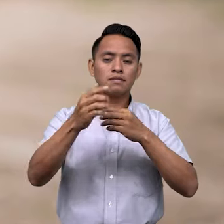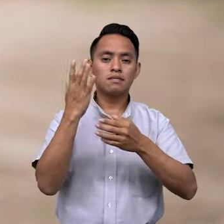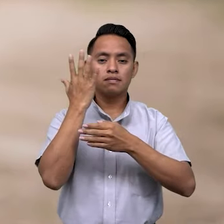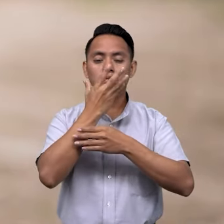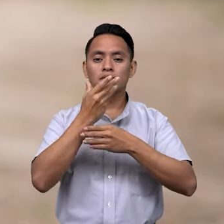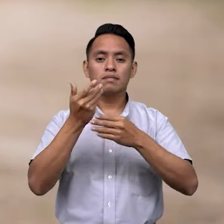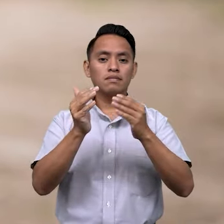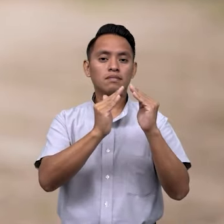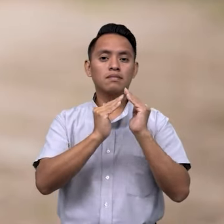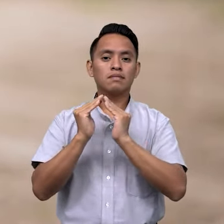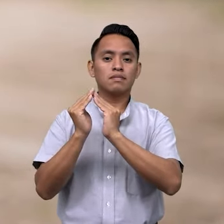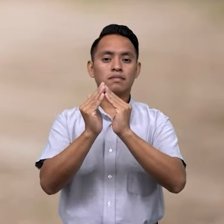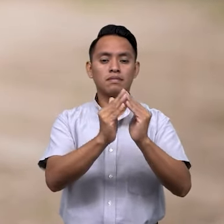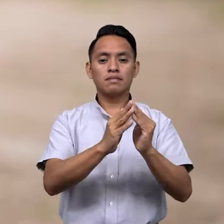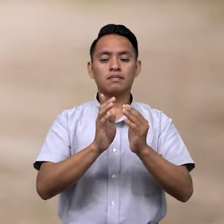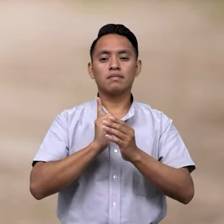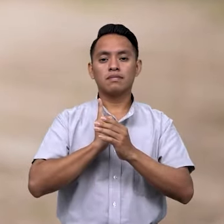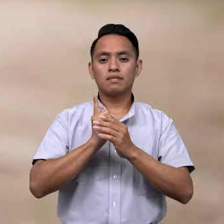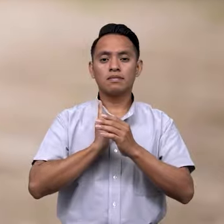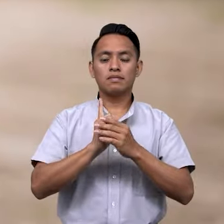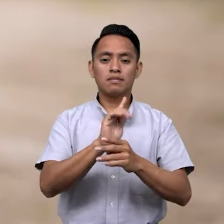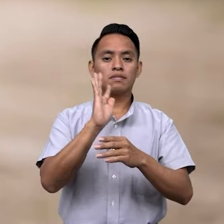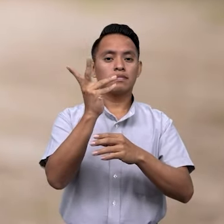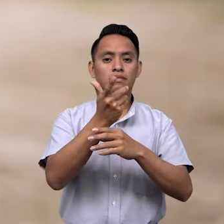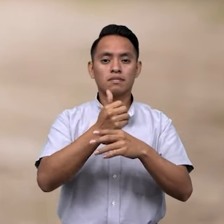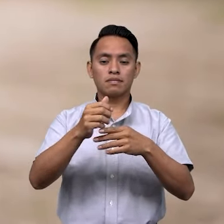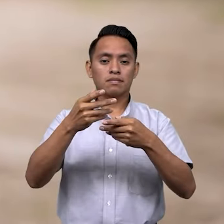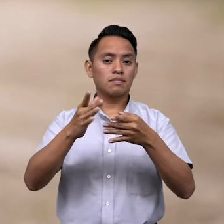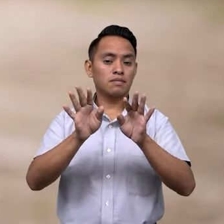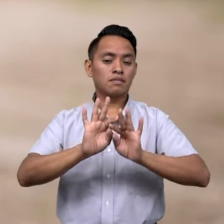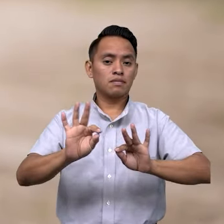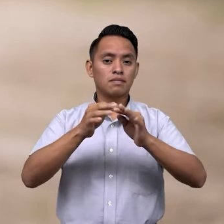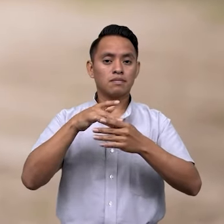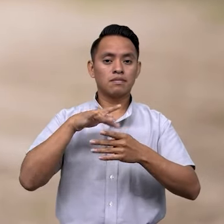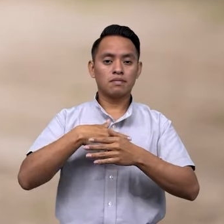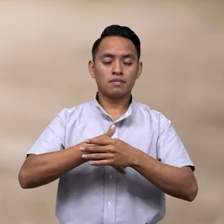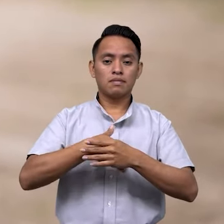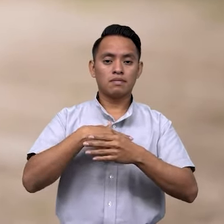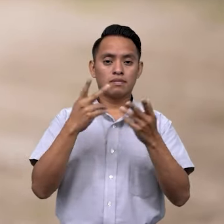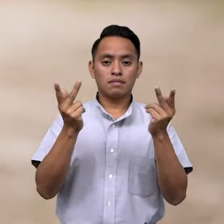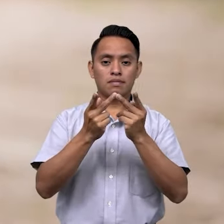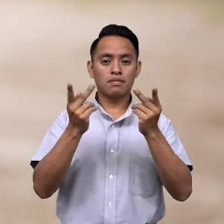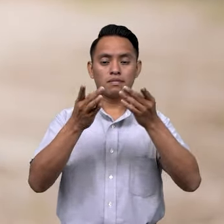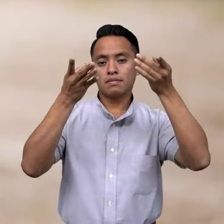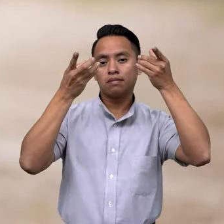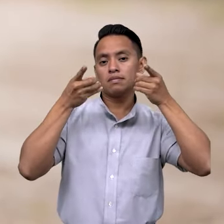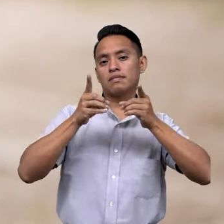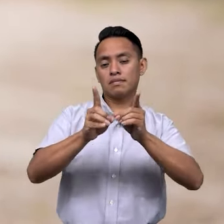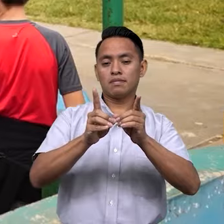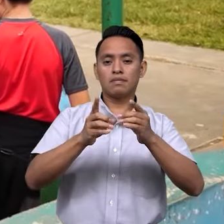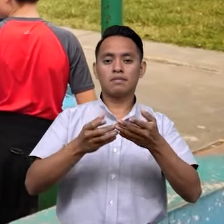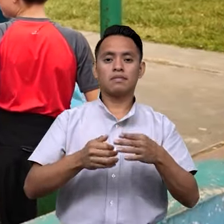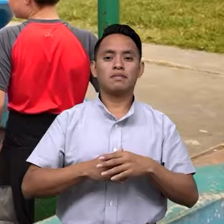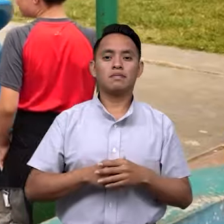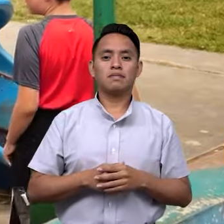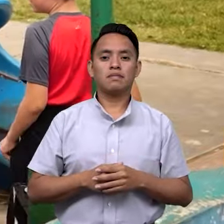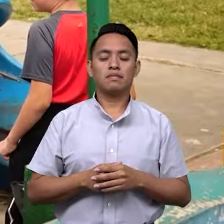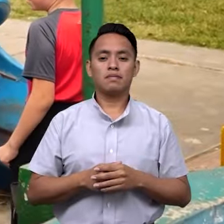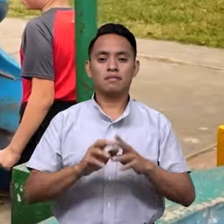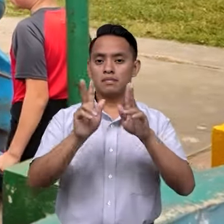bella ciudad, de tener todas estas cosas necesarias para poder vivir dignamente, ofrecerle